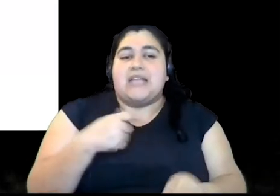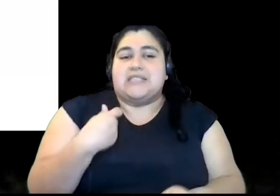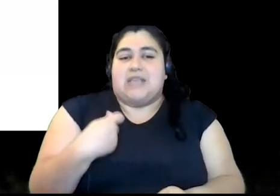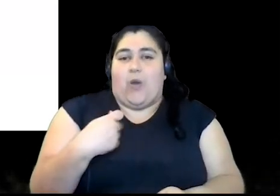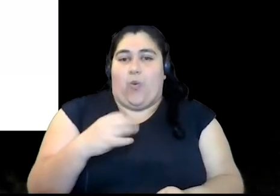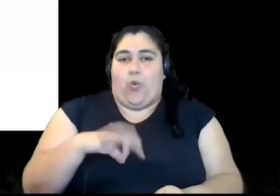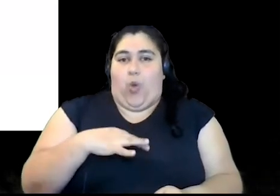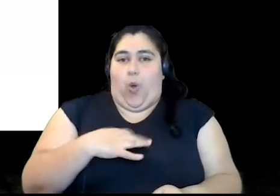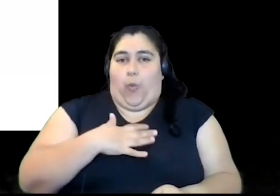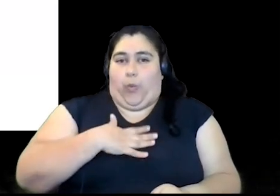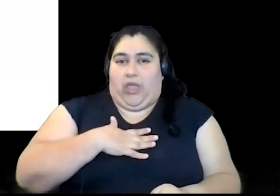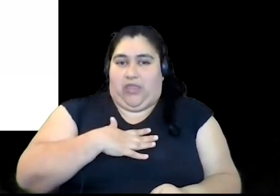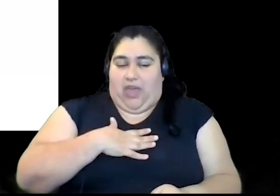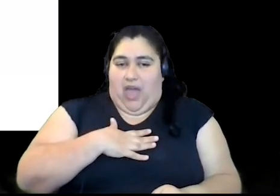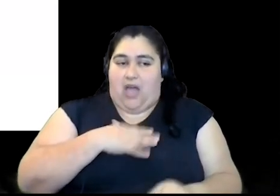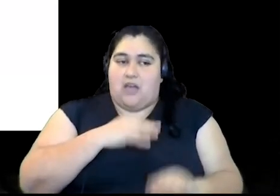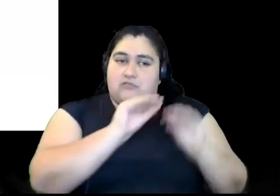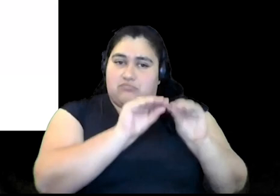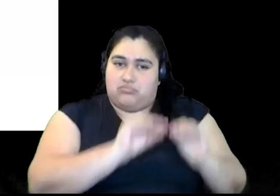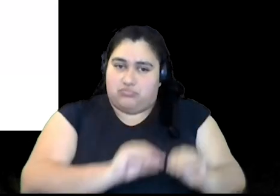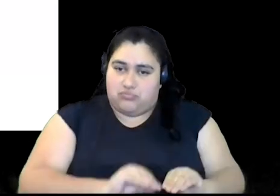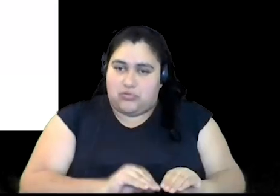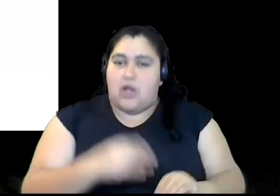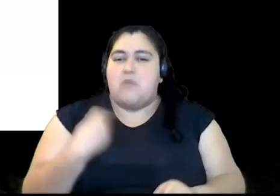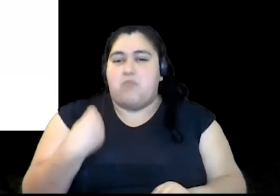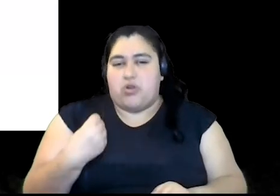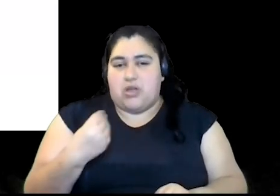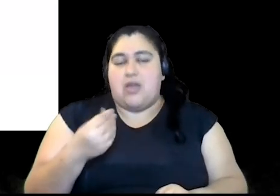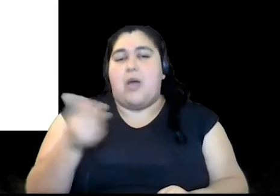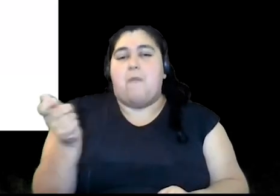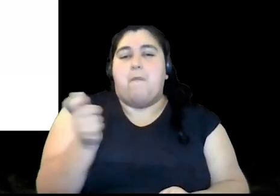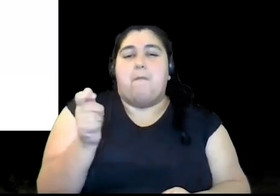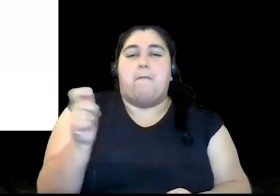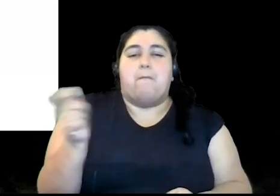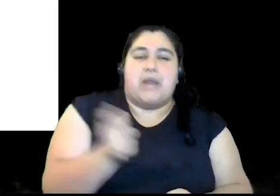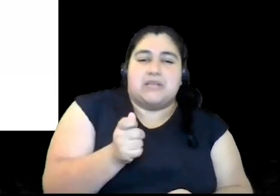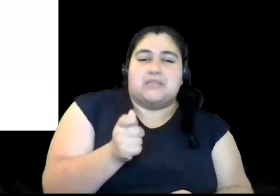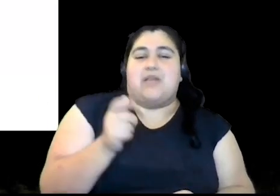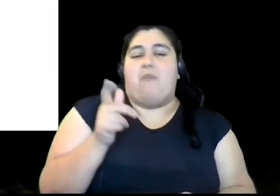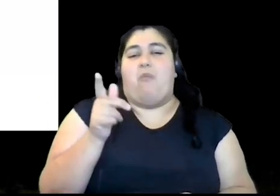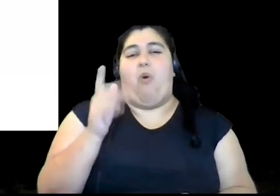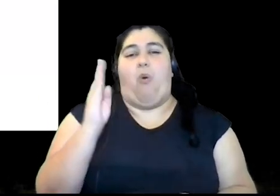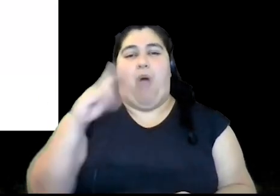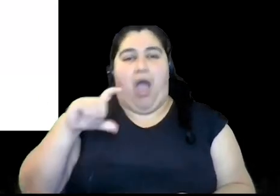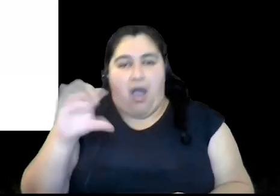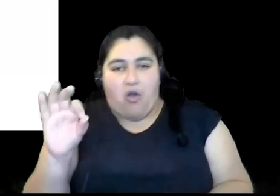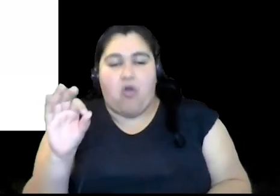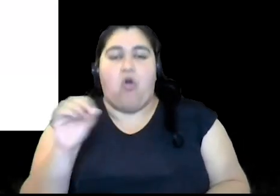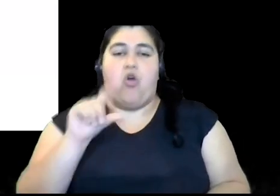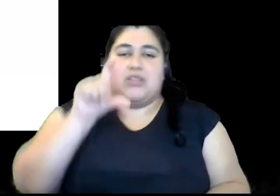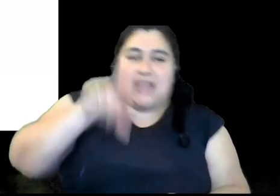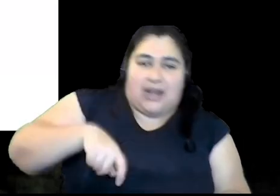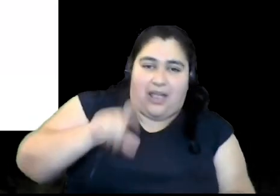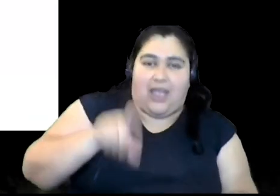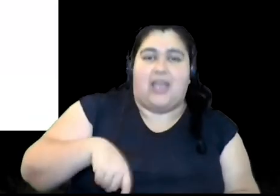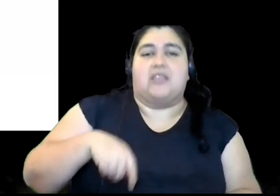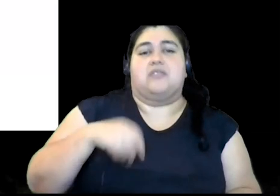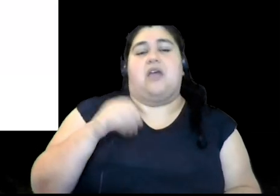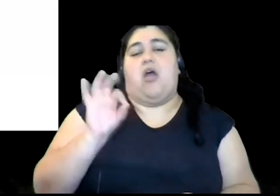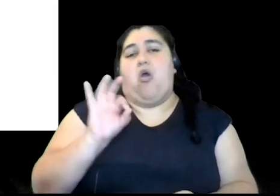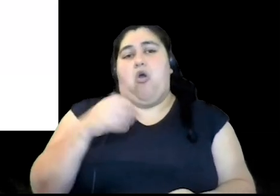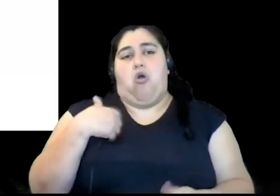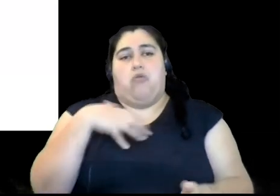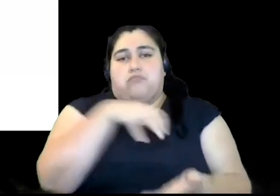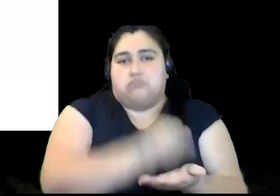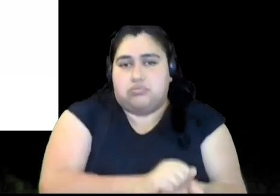que me cobran un seguro de vida por préstamos bancarios, cuando tengo tarjetas de crédito, o cuando he contratado